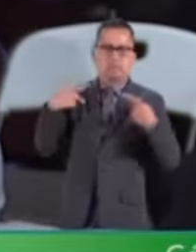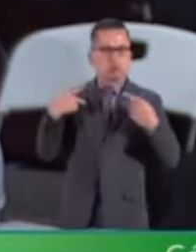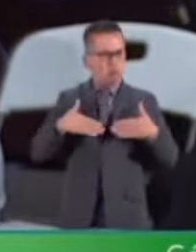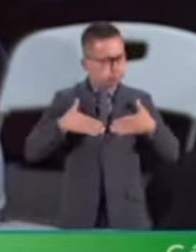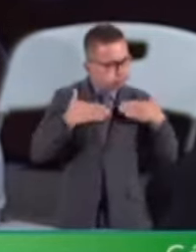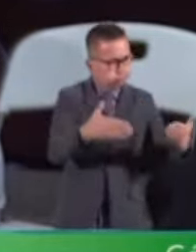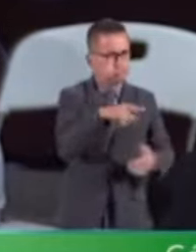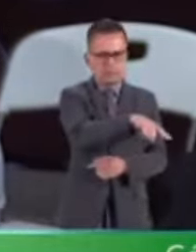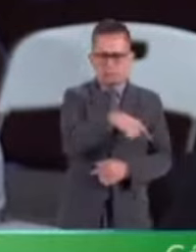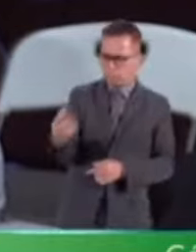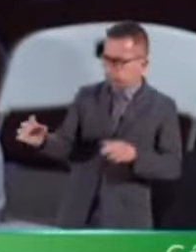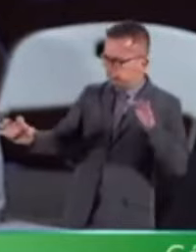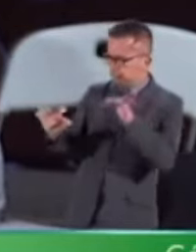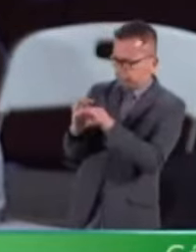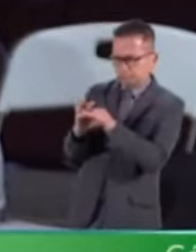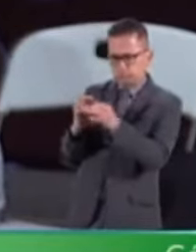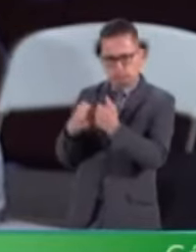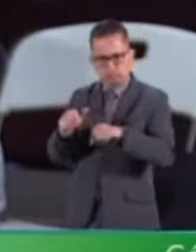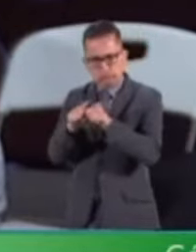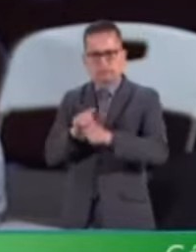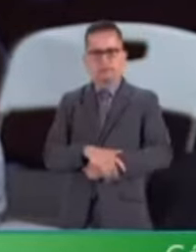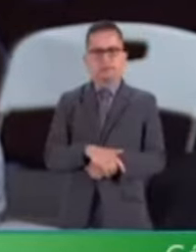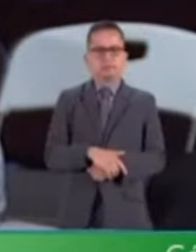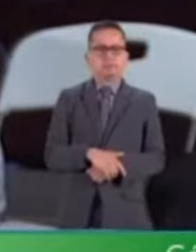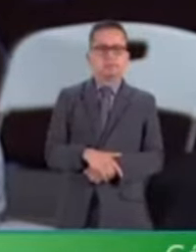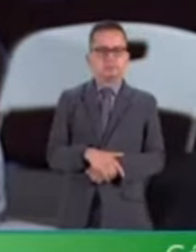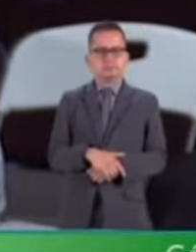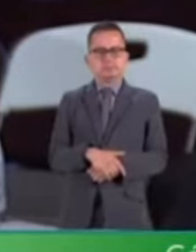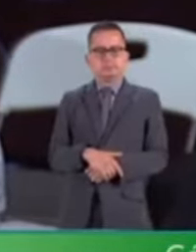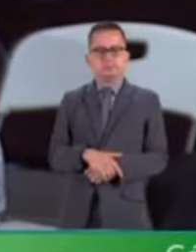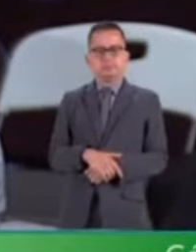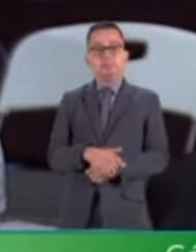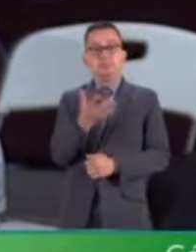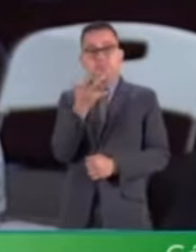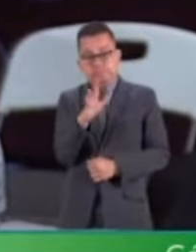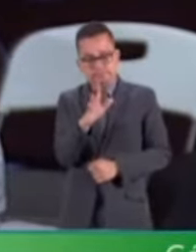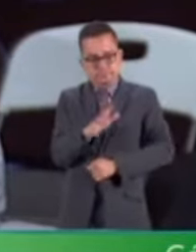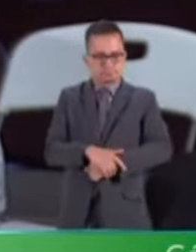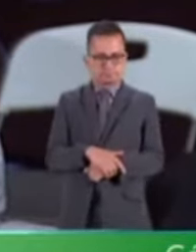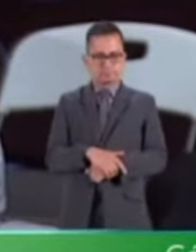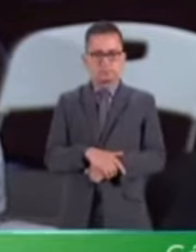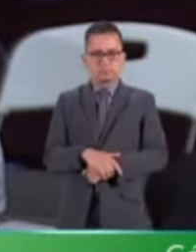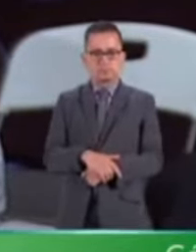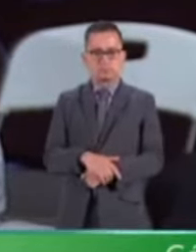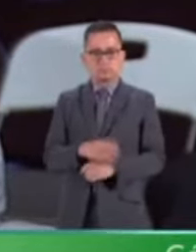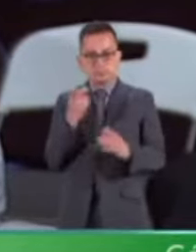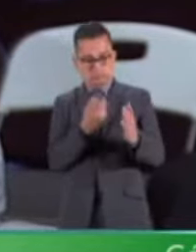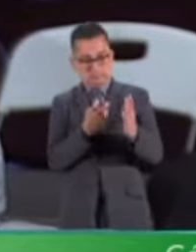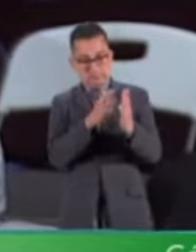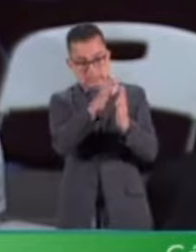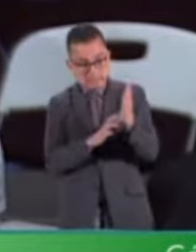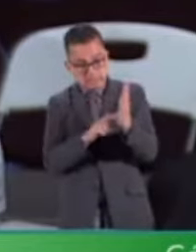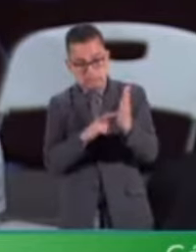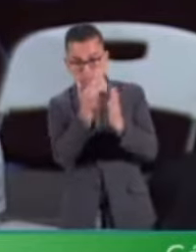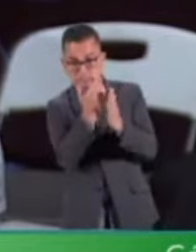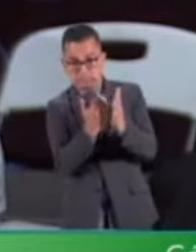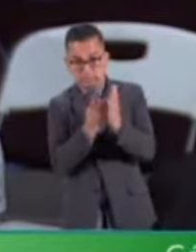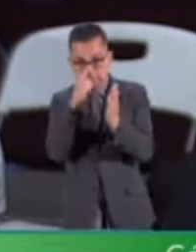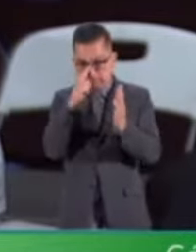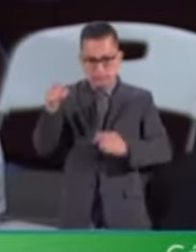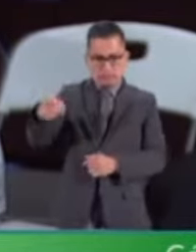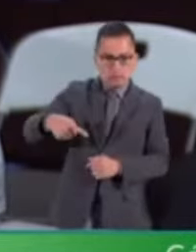sensibilidad social. La reforma, décimo, no se comprende con los esquemas